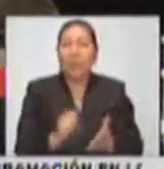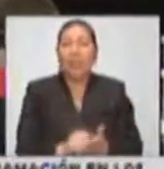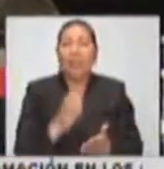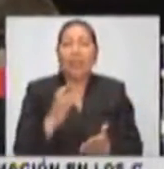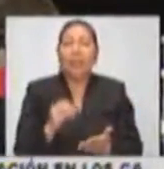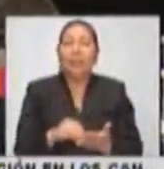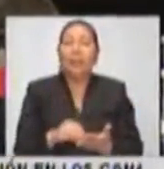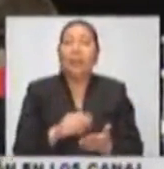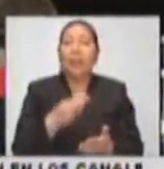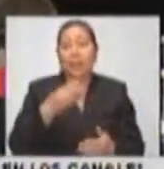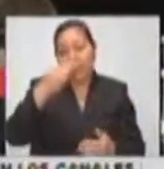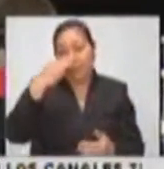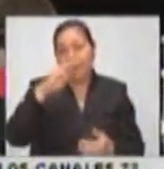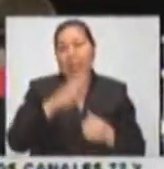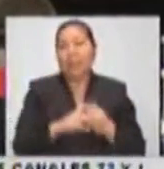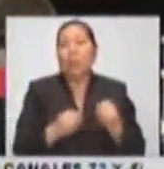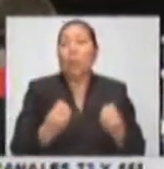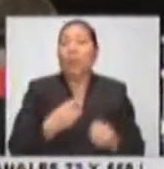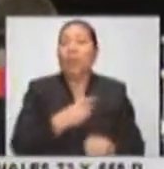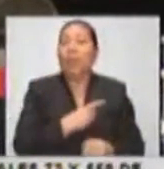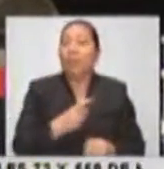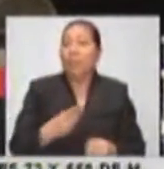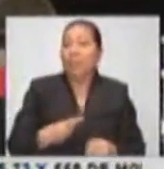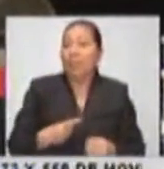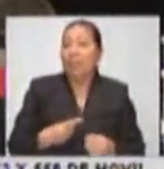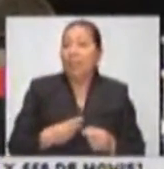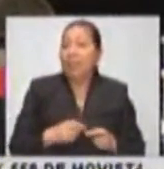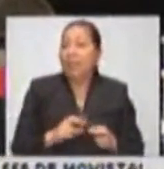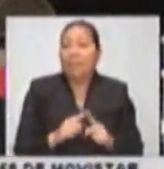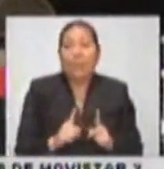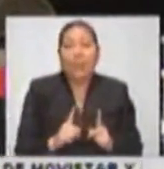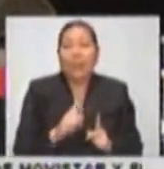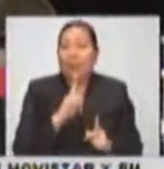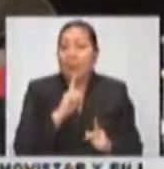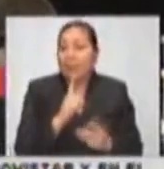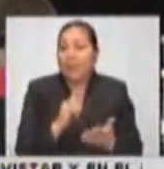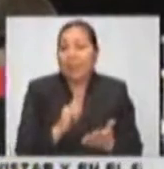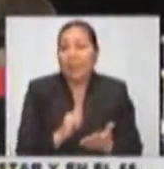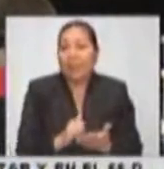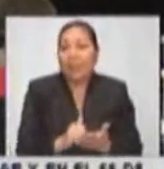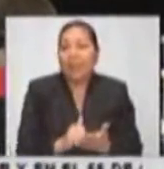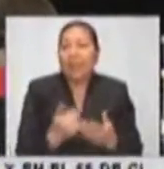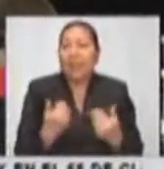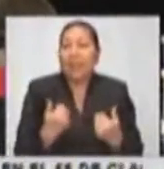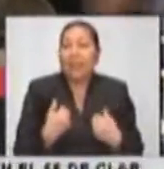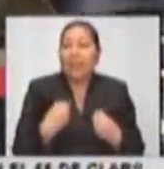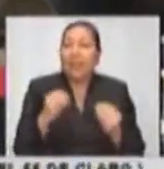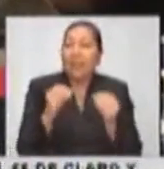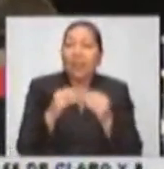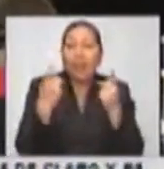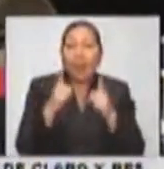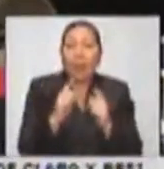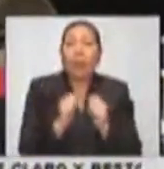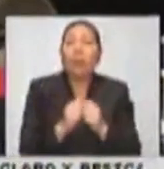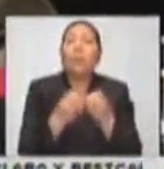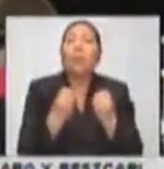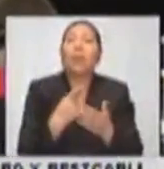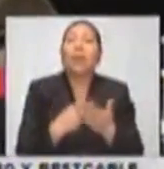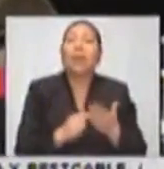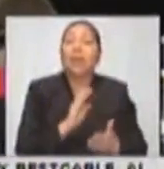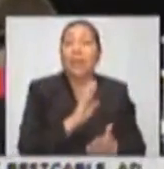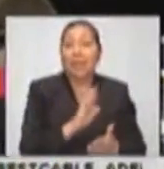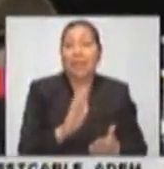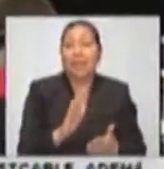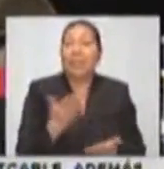Crédito Público de México, cuando yo era director general de Crédito Público del Perú. Pero eso, desde esas épocas, Cancillería se acuerda porque trabajábamos con ellos,